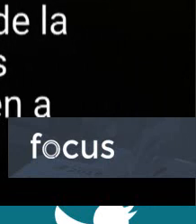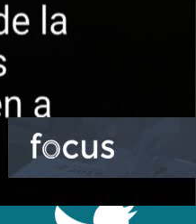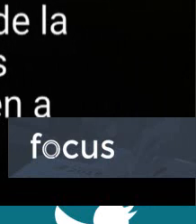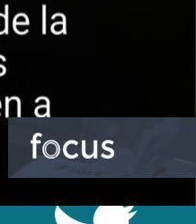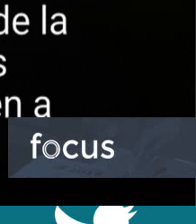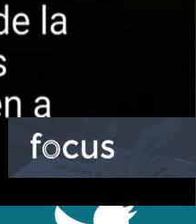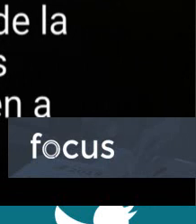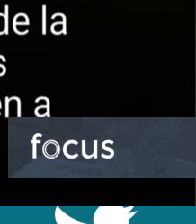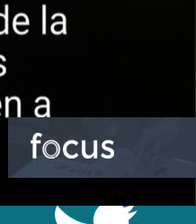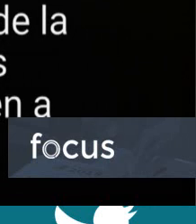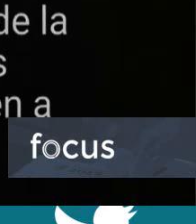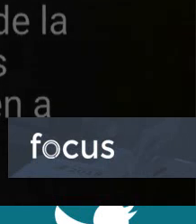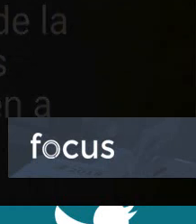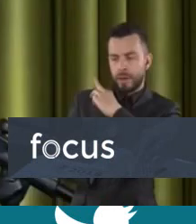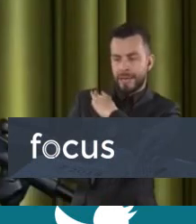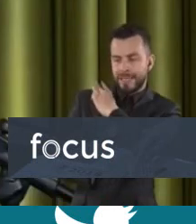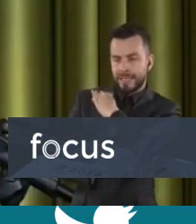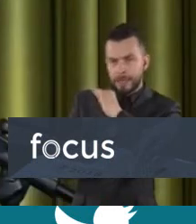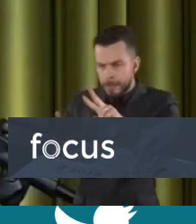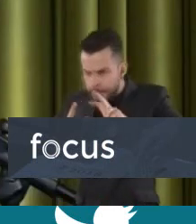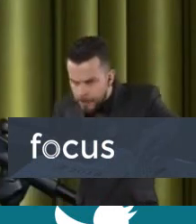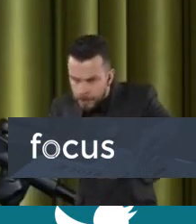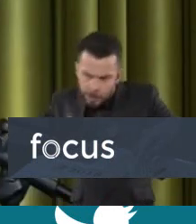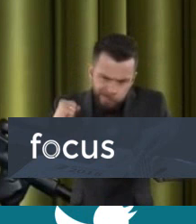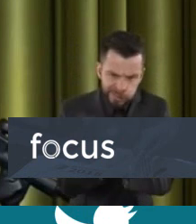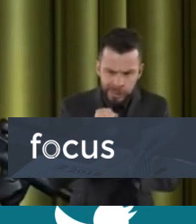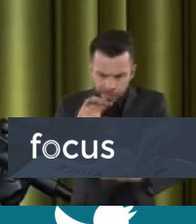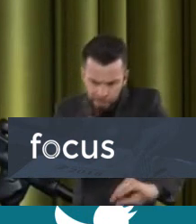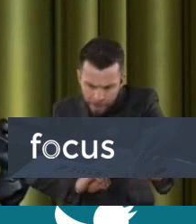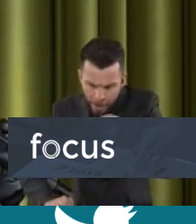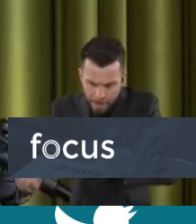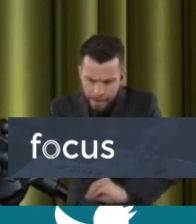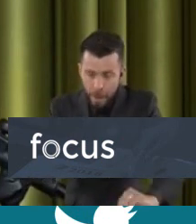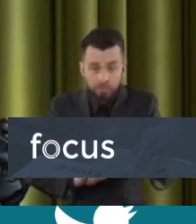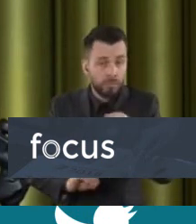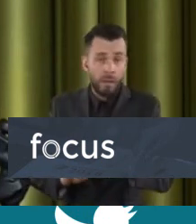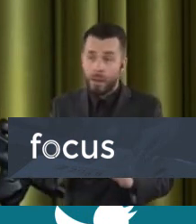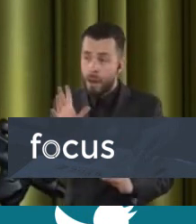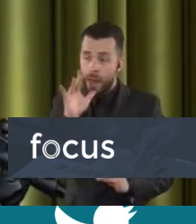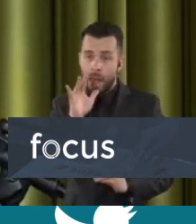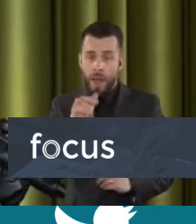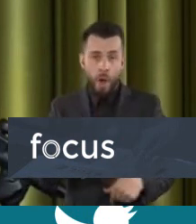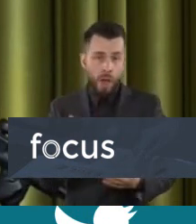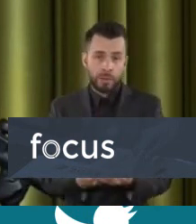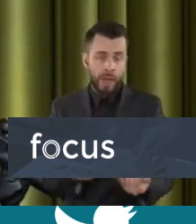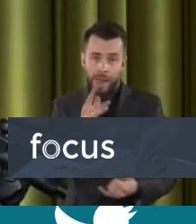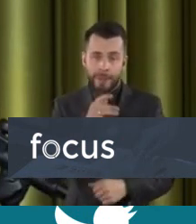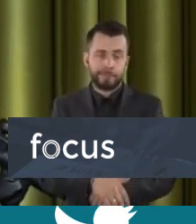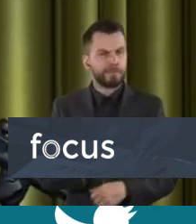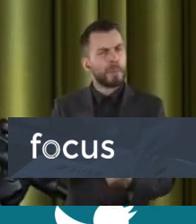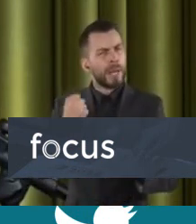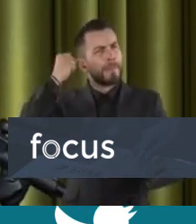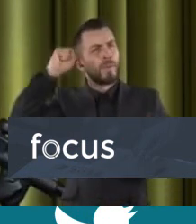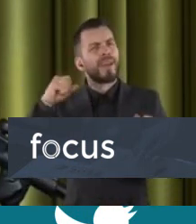Villavicencio, que sería la ciudad más importante. Y a mí lo que más me preocupa personalmente es